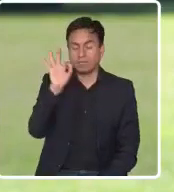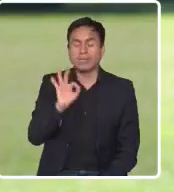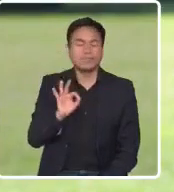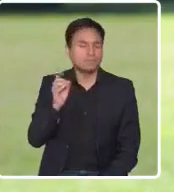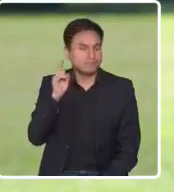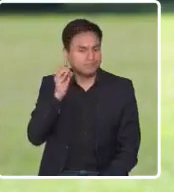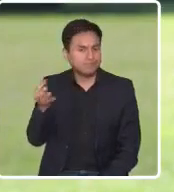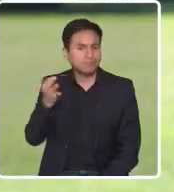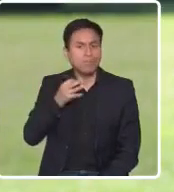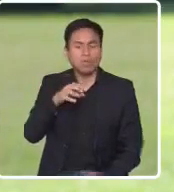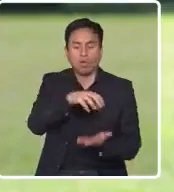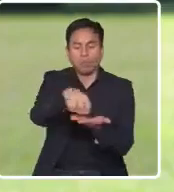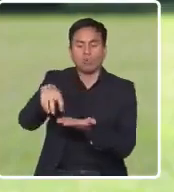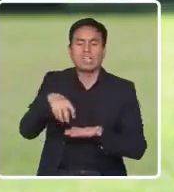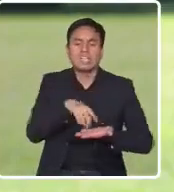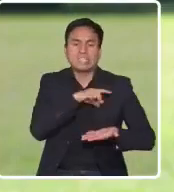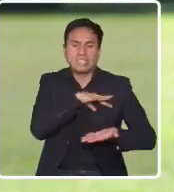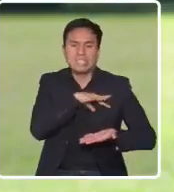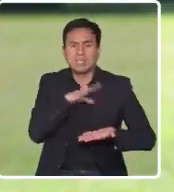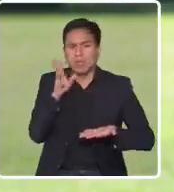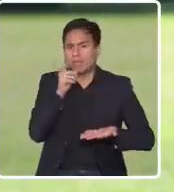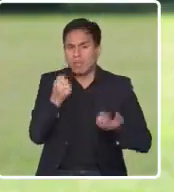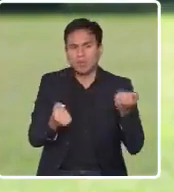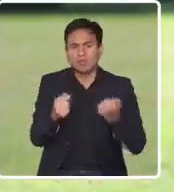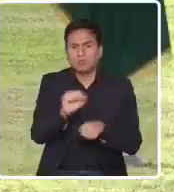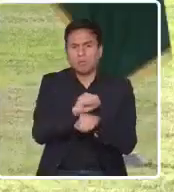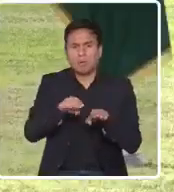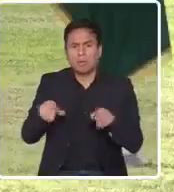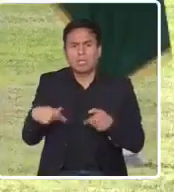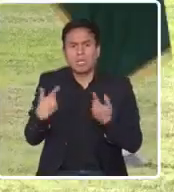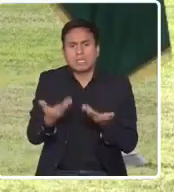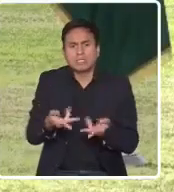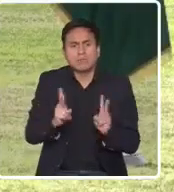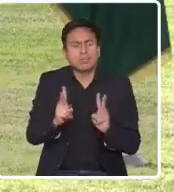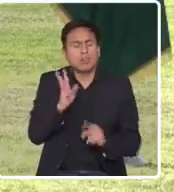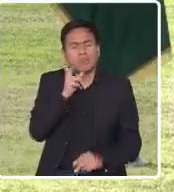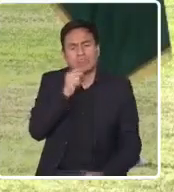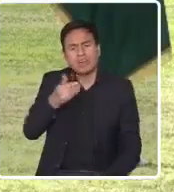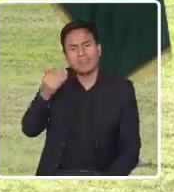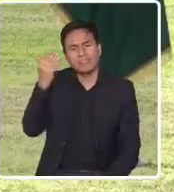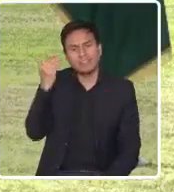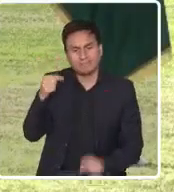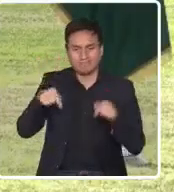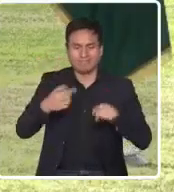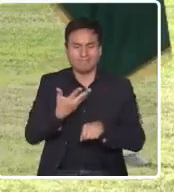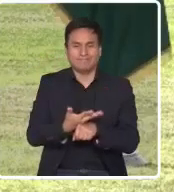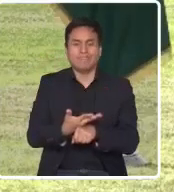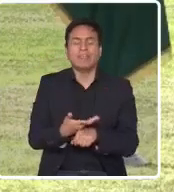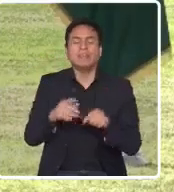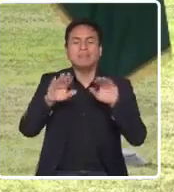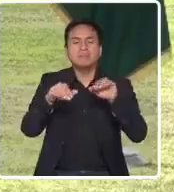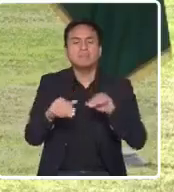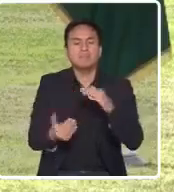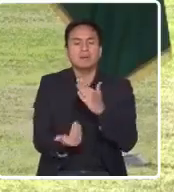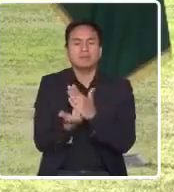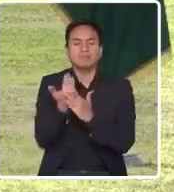35% de las comunas de Chile cuando llegamos no tenían vehículos disponibles. Y esta misma jornada,